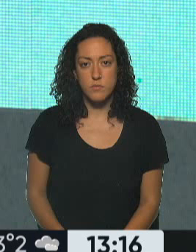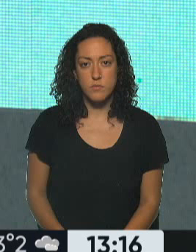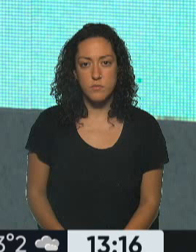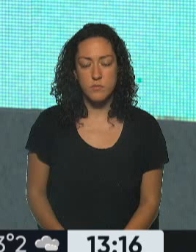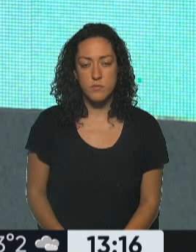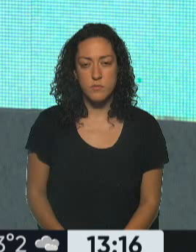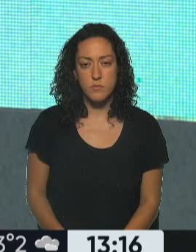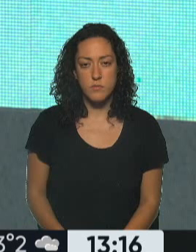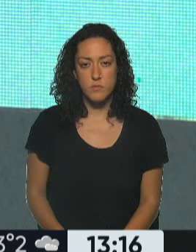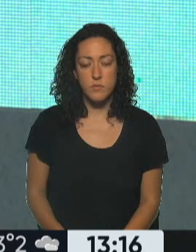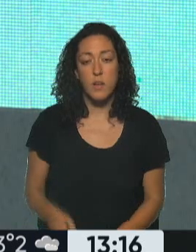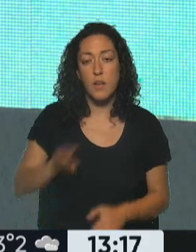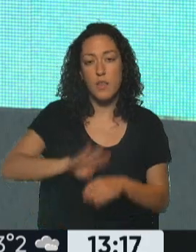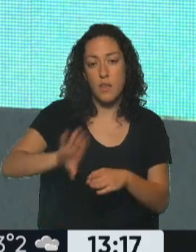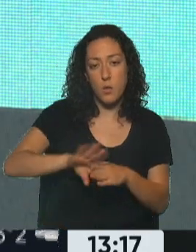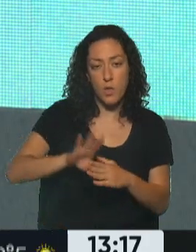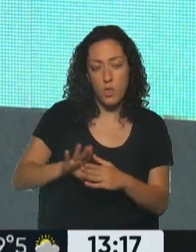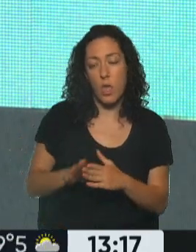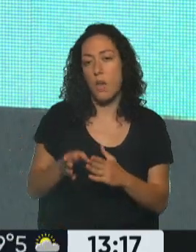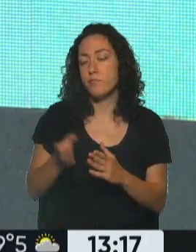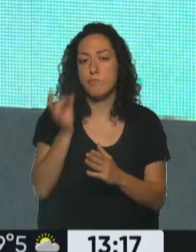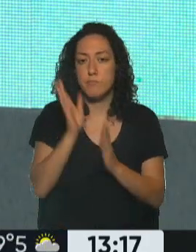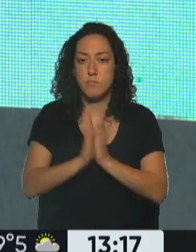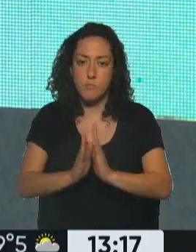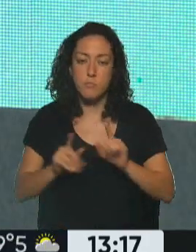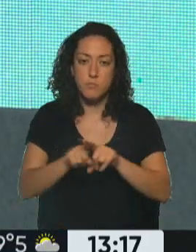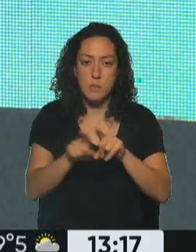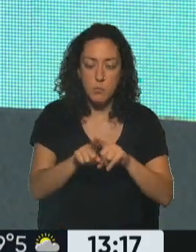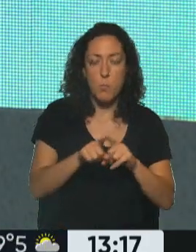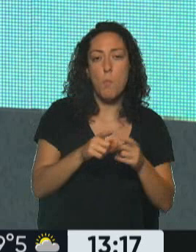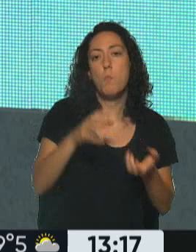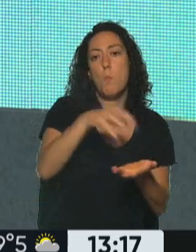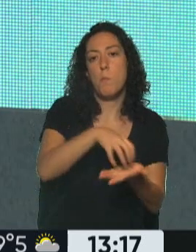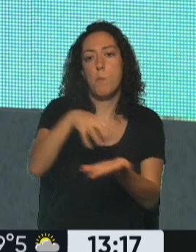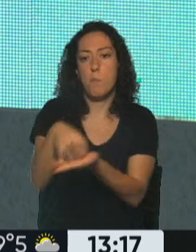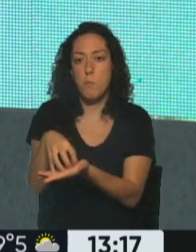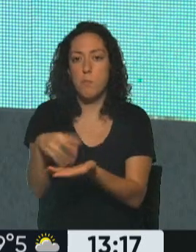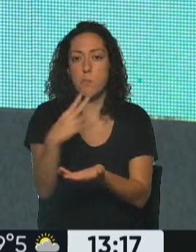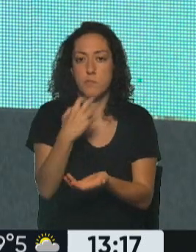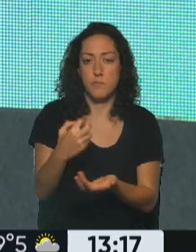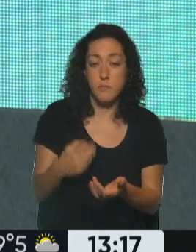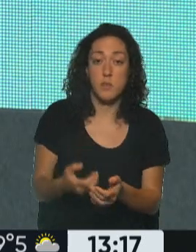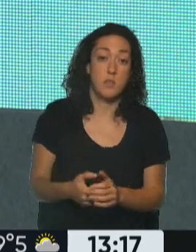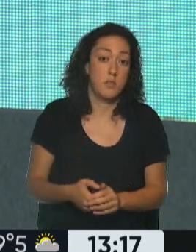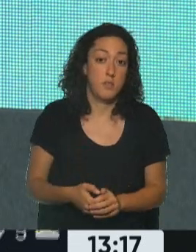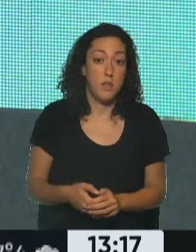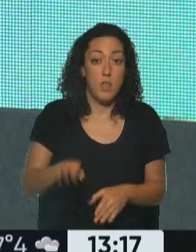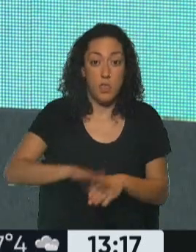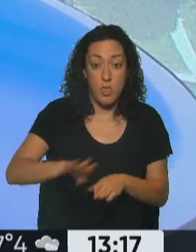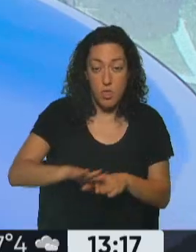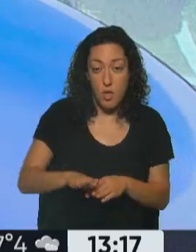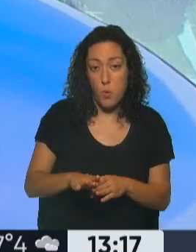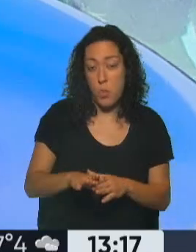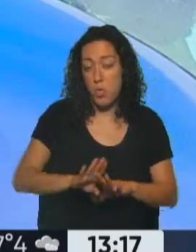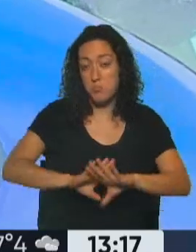condoración de deuda para las empresas distribuidoras de energía hablamos de denor y de edesur un perdón de deudas de qué tipo